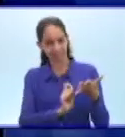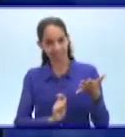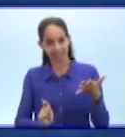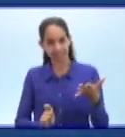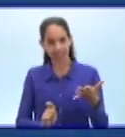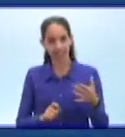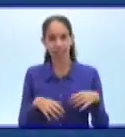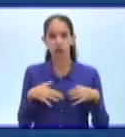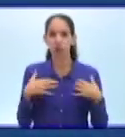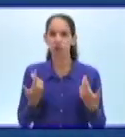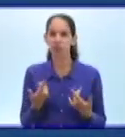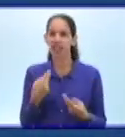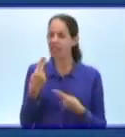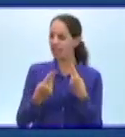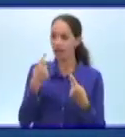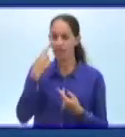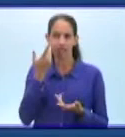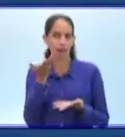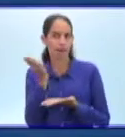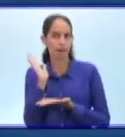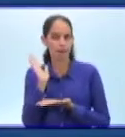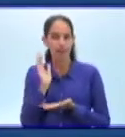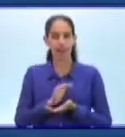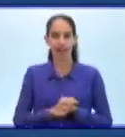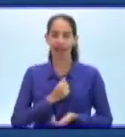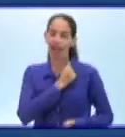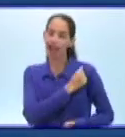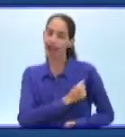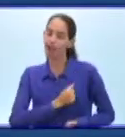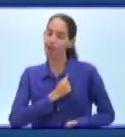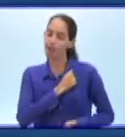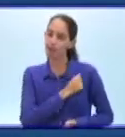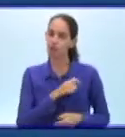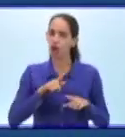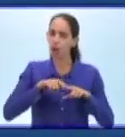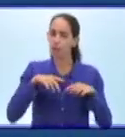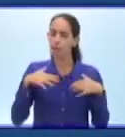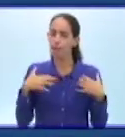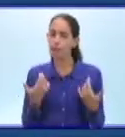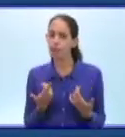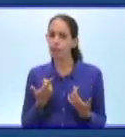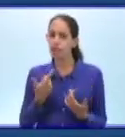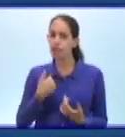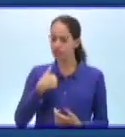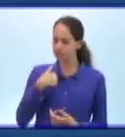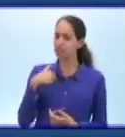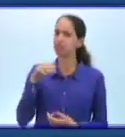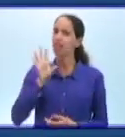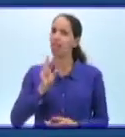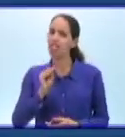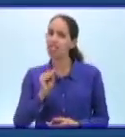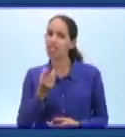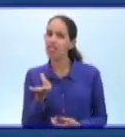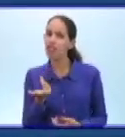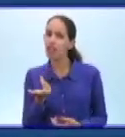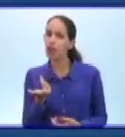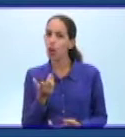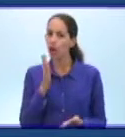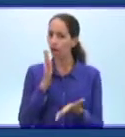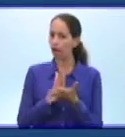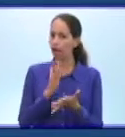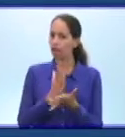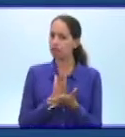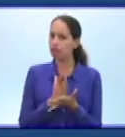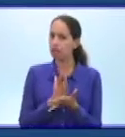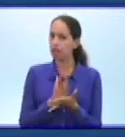oportunidad vamos a hablar del amor. Pero ¿por qué digo que es una clase de orientación?